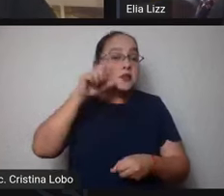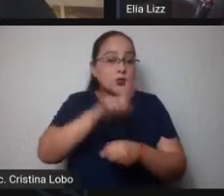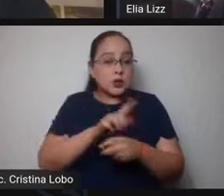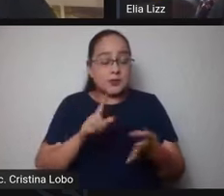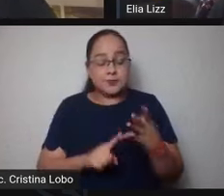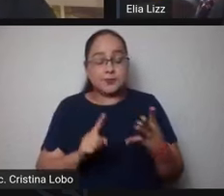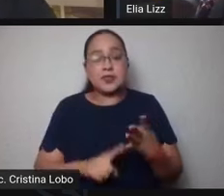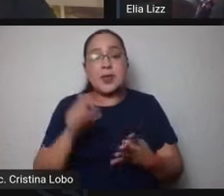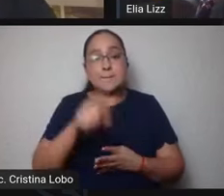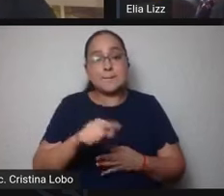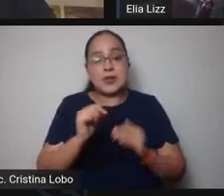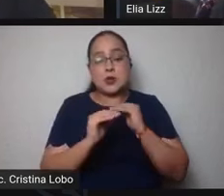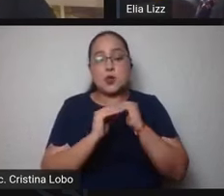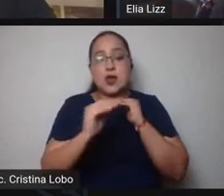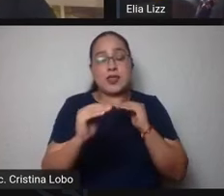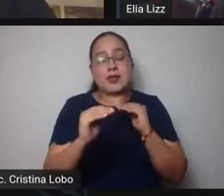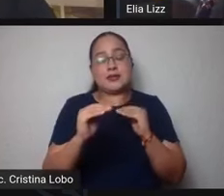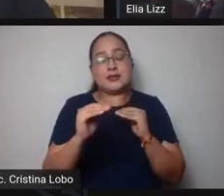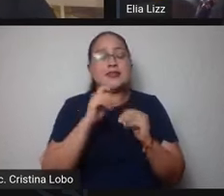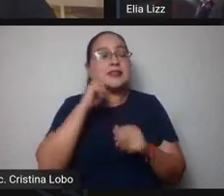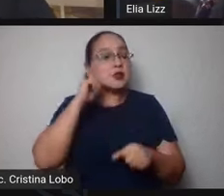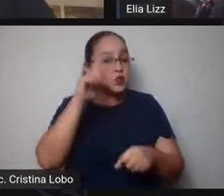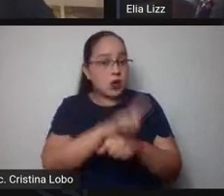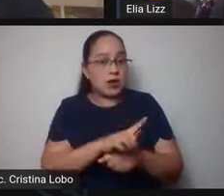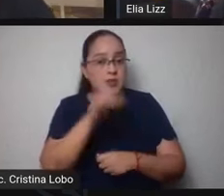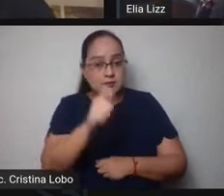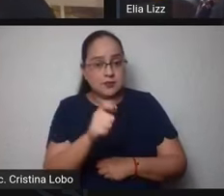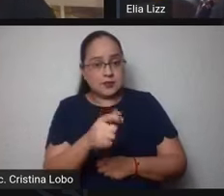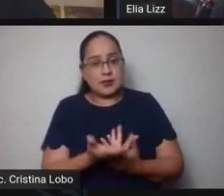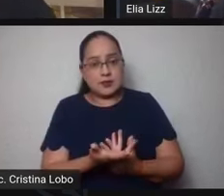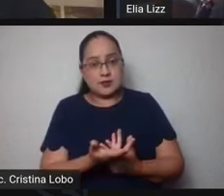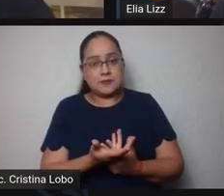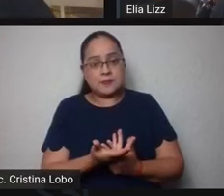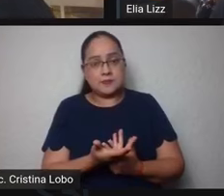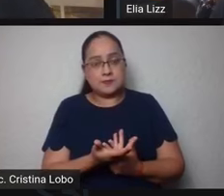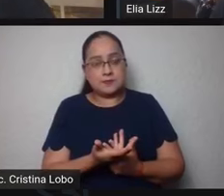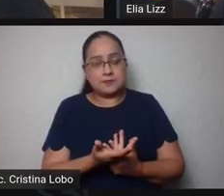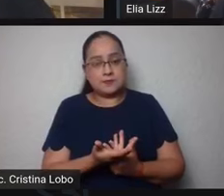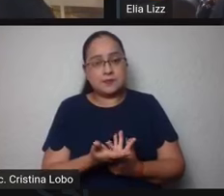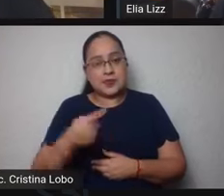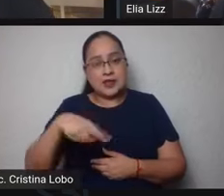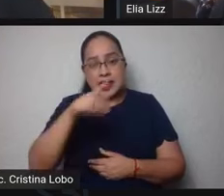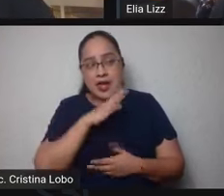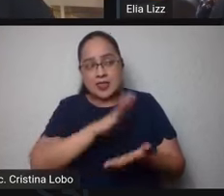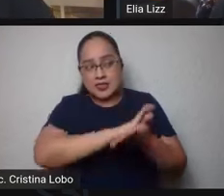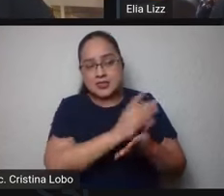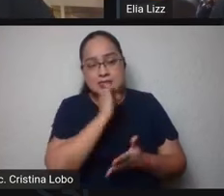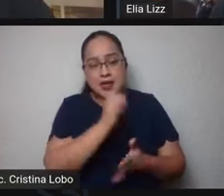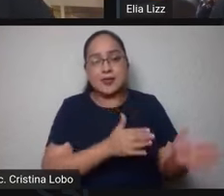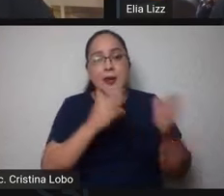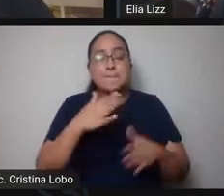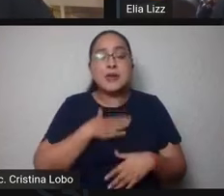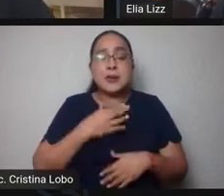a la equidad sexual, es decir, que se opone a todas formas de discriminación, derecho al placer sexual, que es el lema de este año,